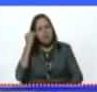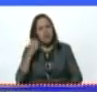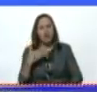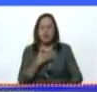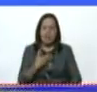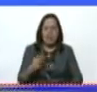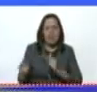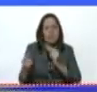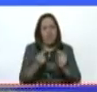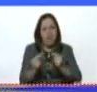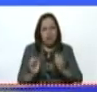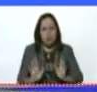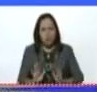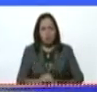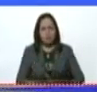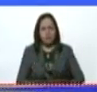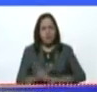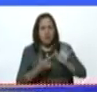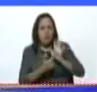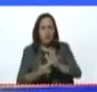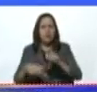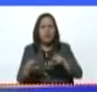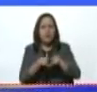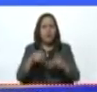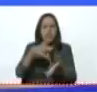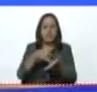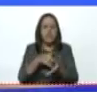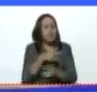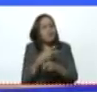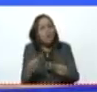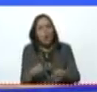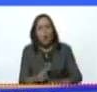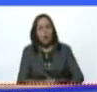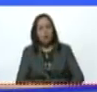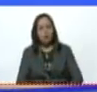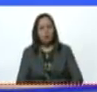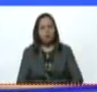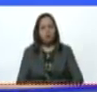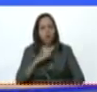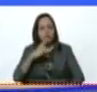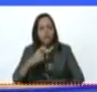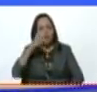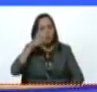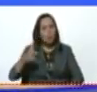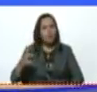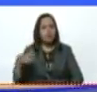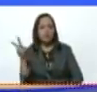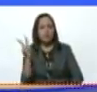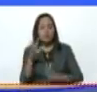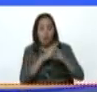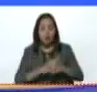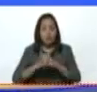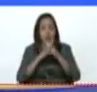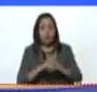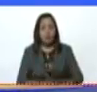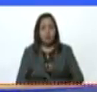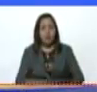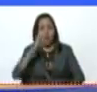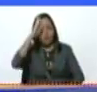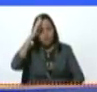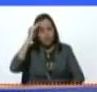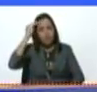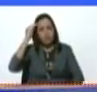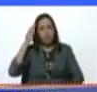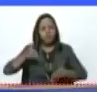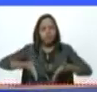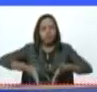diálogo es una muestra de debilidad. No. Le digo al pueblo de Estados Unidos, Donald Trump está encaminando a Estados